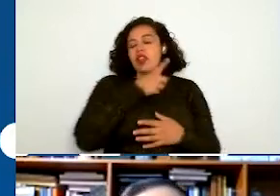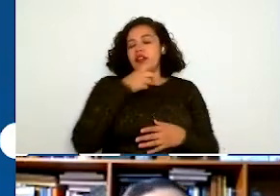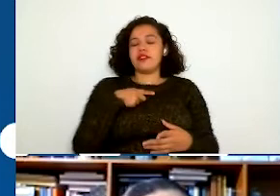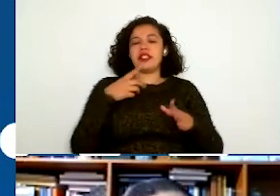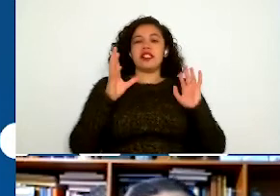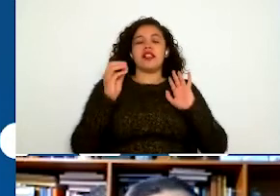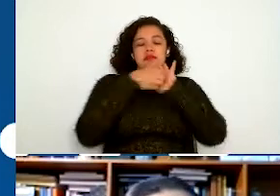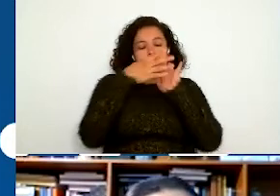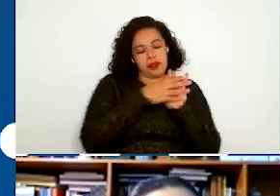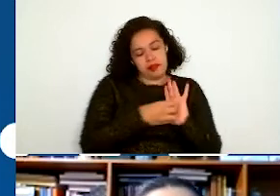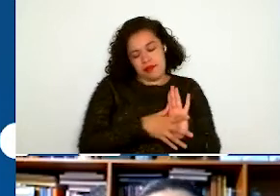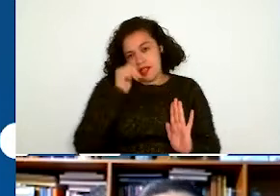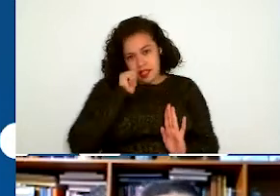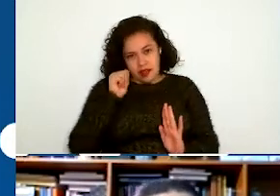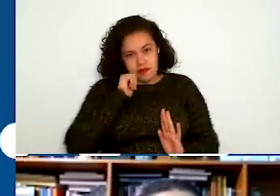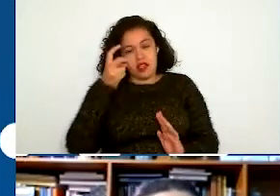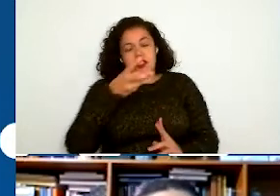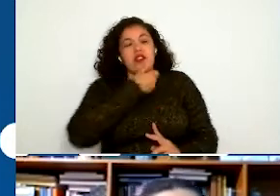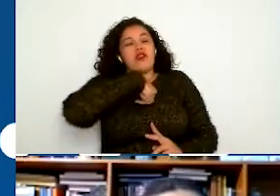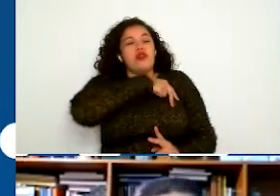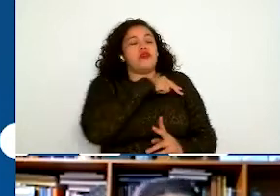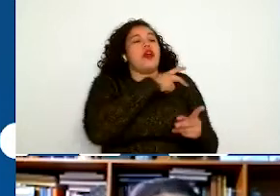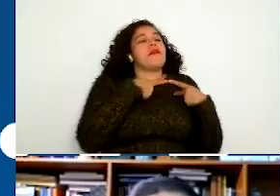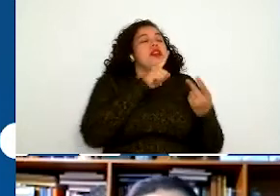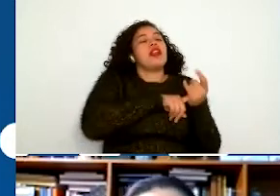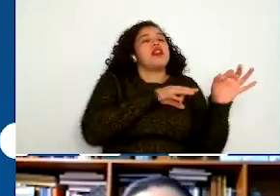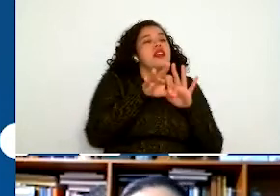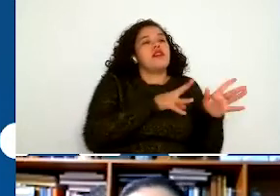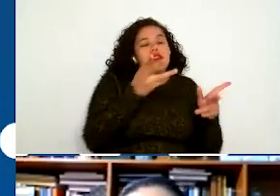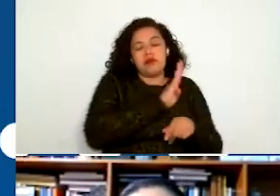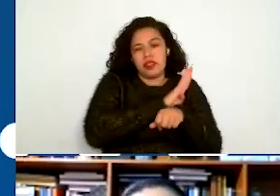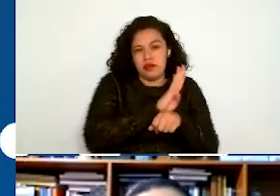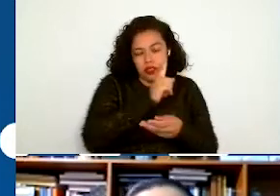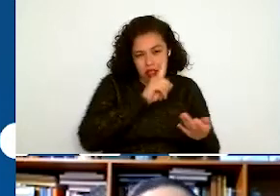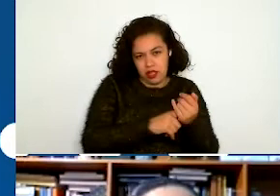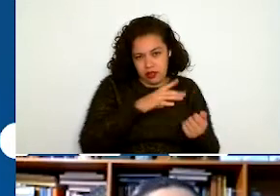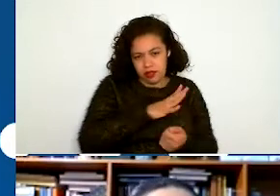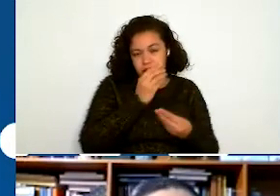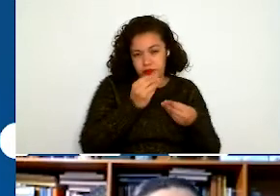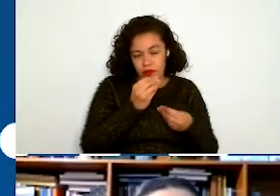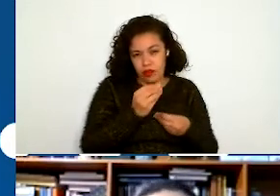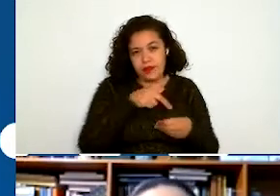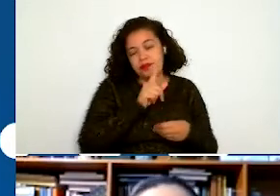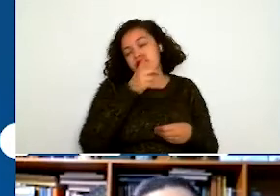dejarlo documentado. Esto beneficia mucho a todo el personal que esté colaborando, pero también hay que